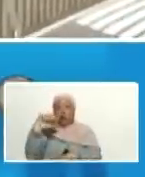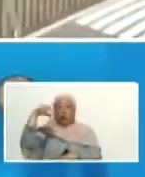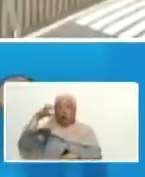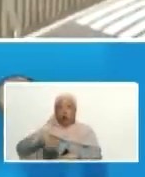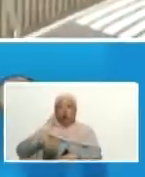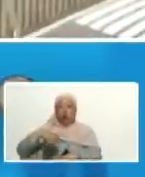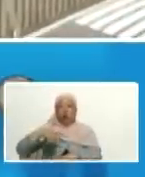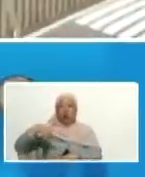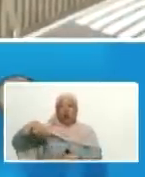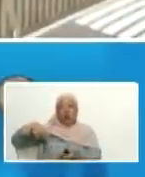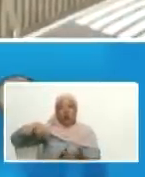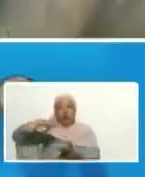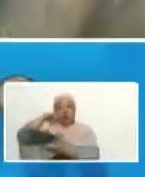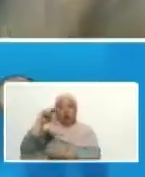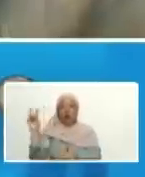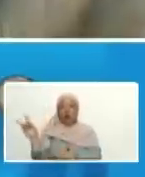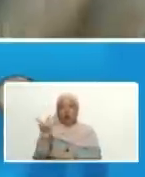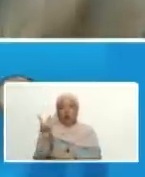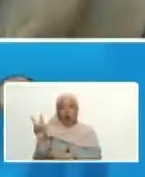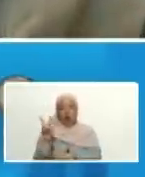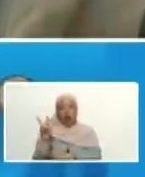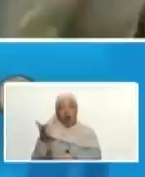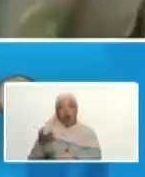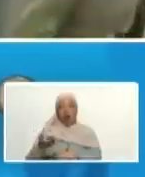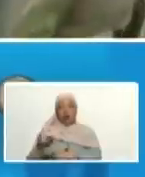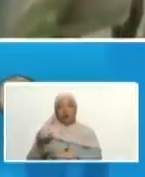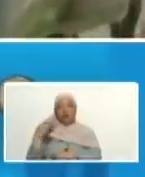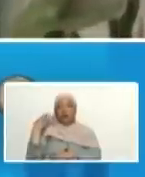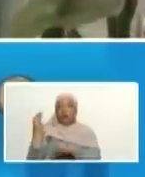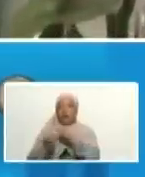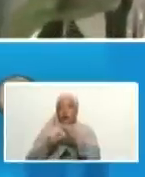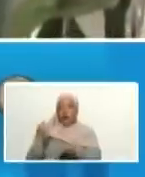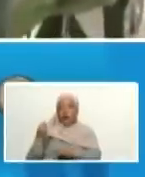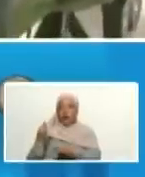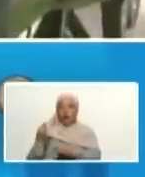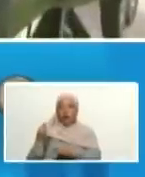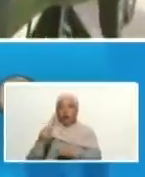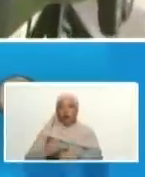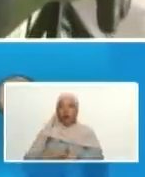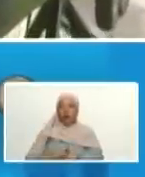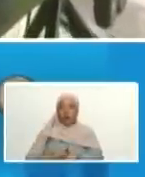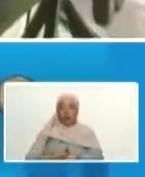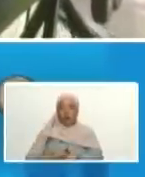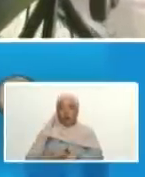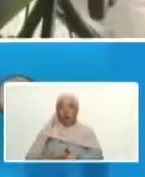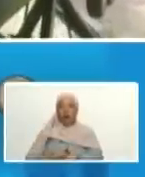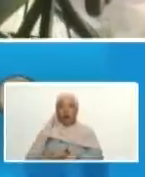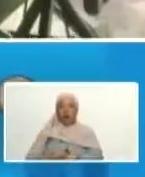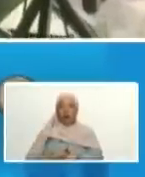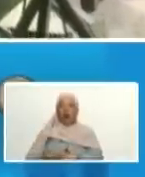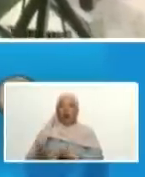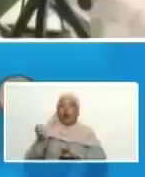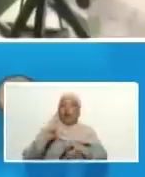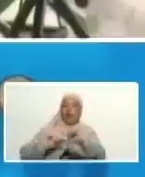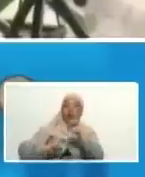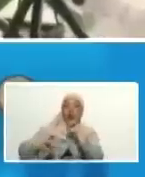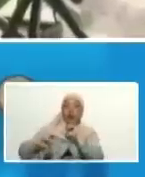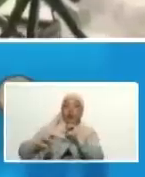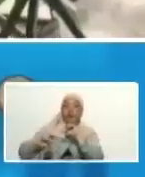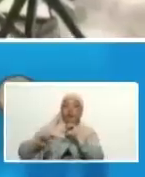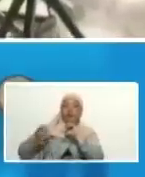espacio aéreo de Venezuela. Y así por el estilo, el combate